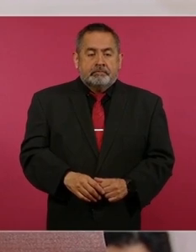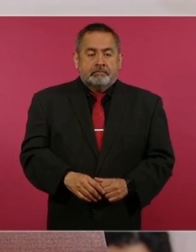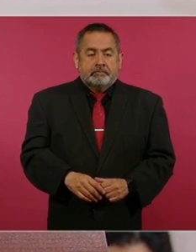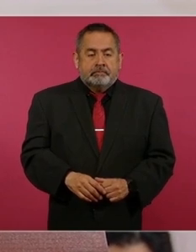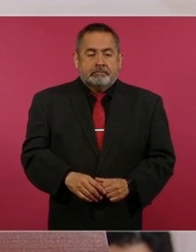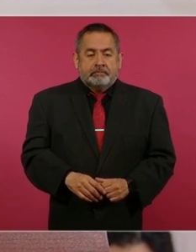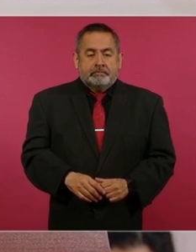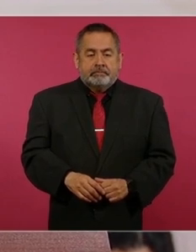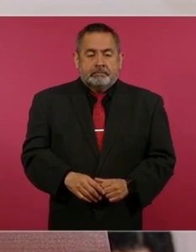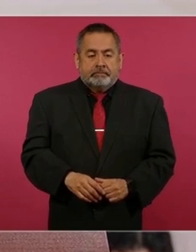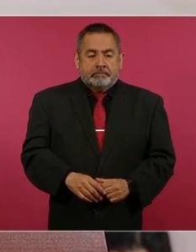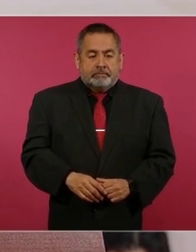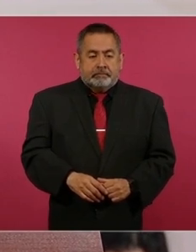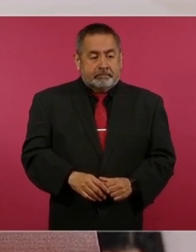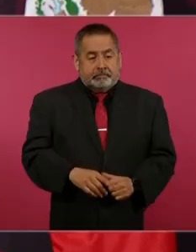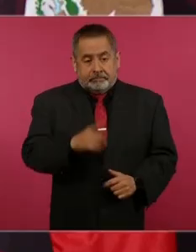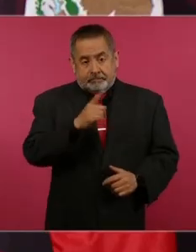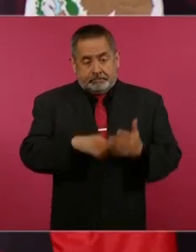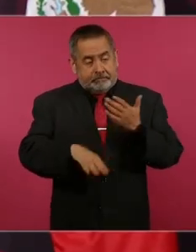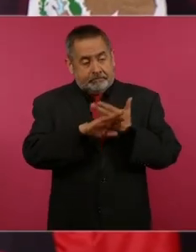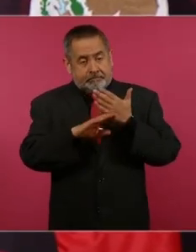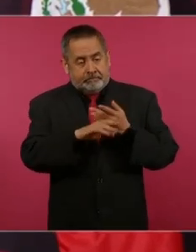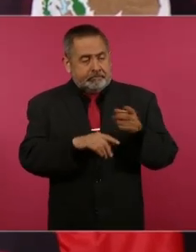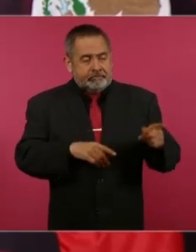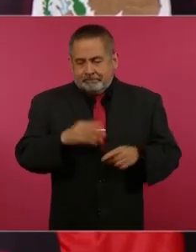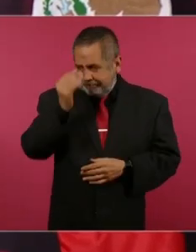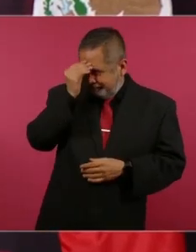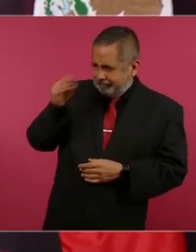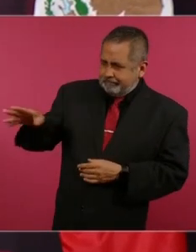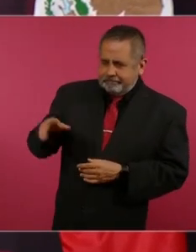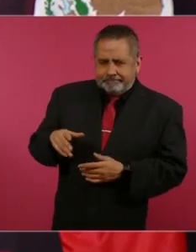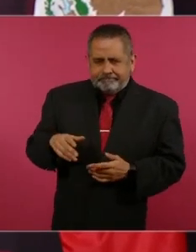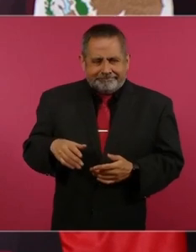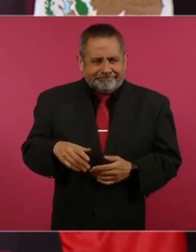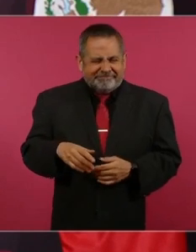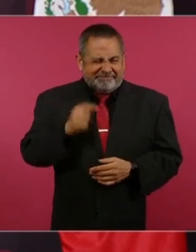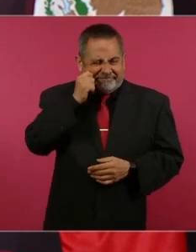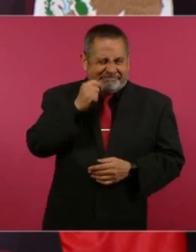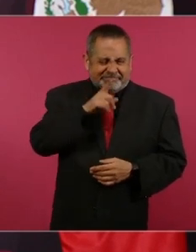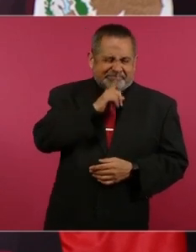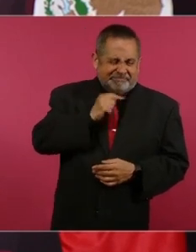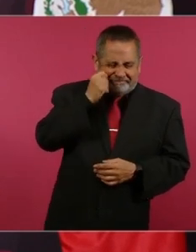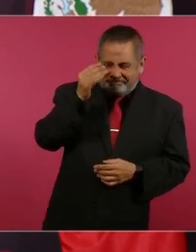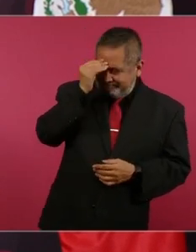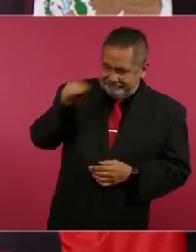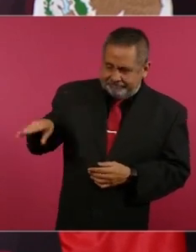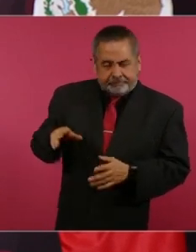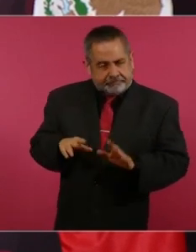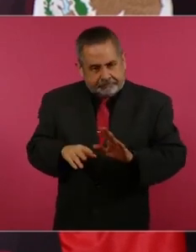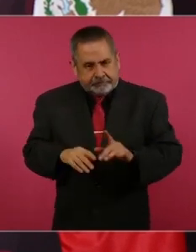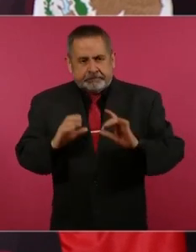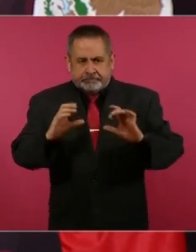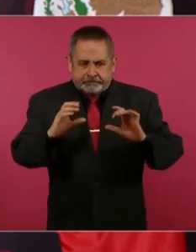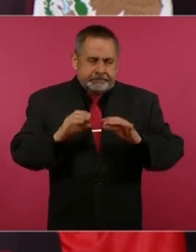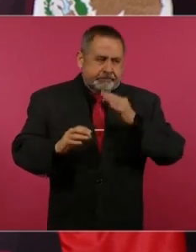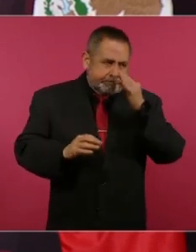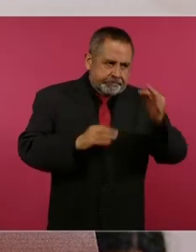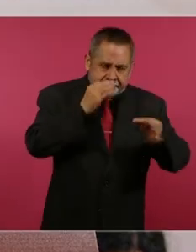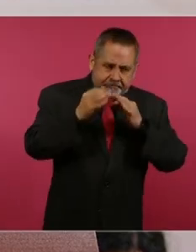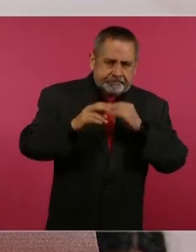nos apabullan la calumnia cuando no mancha tizna. Entonces tenemos que estar